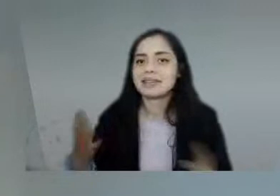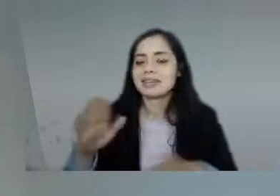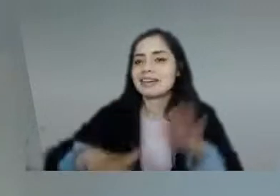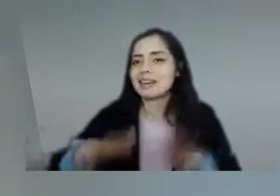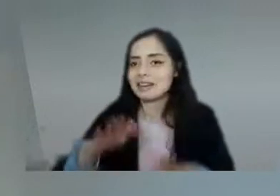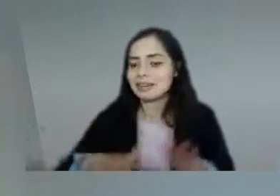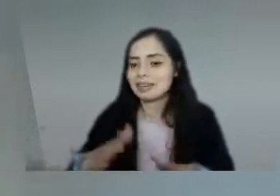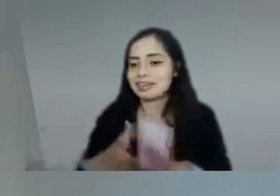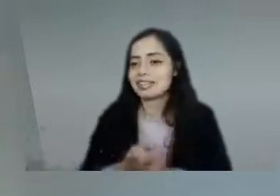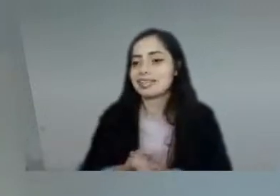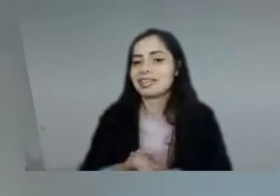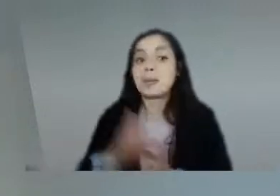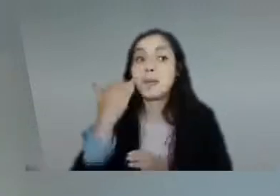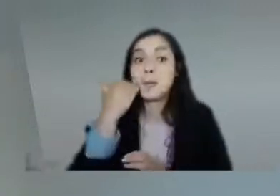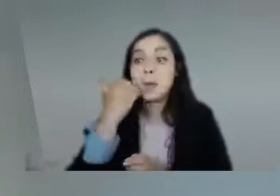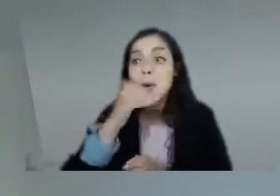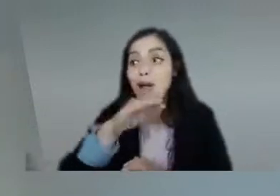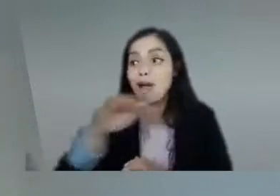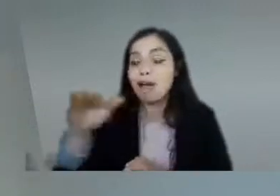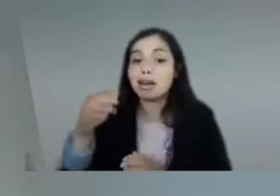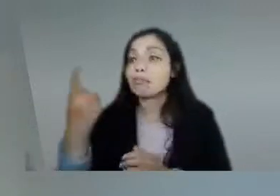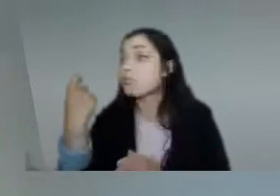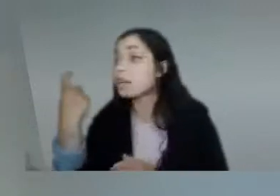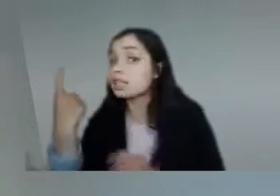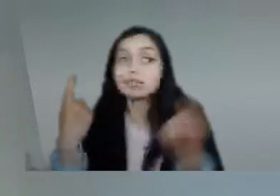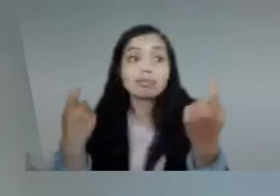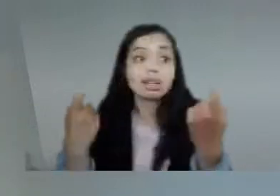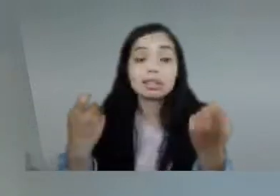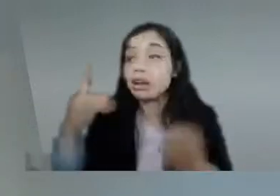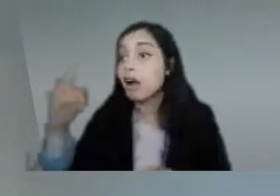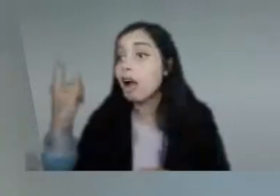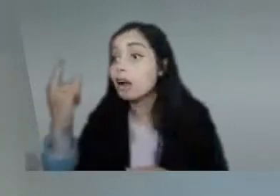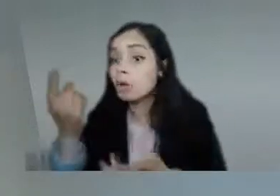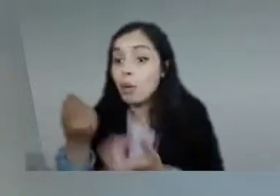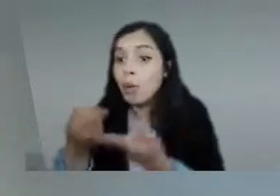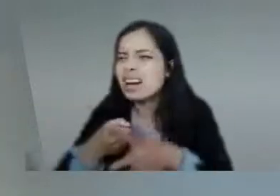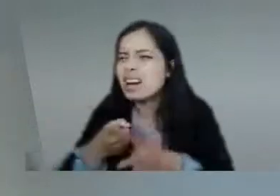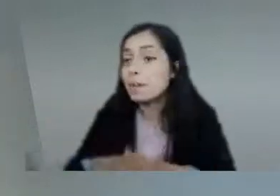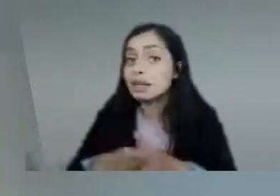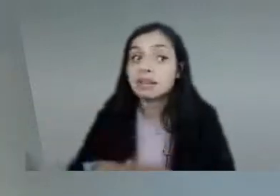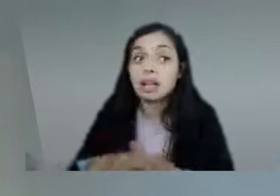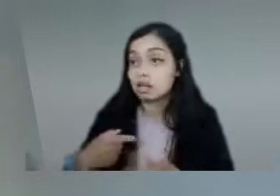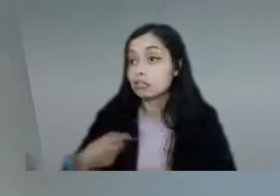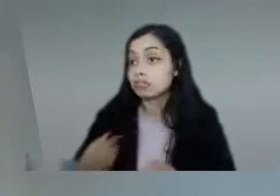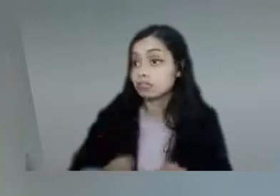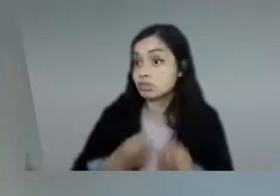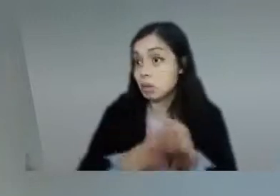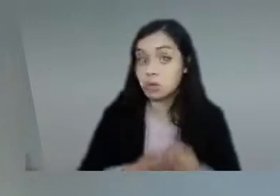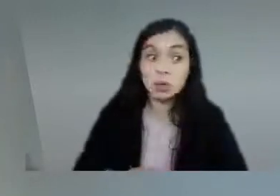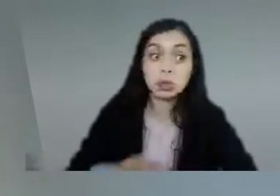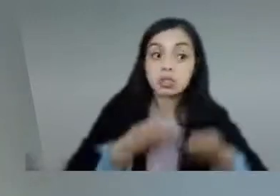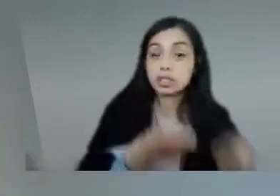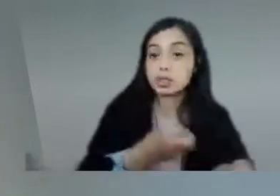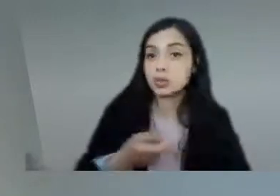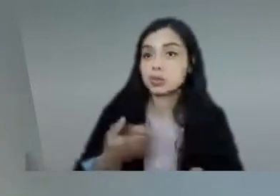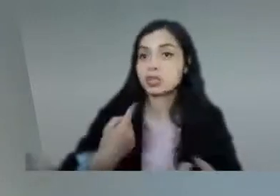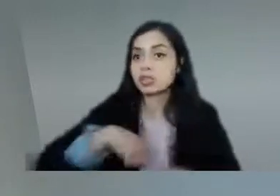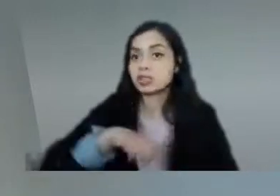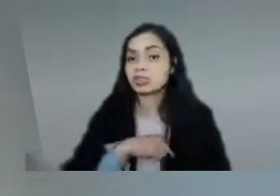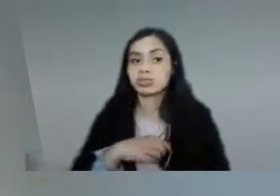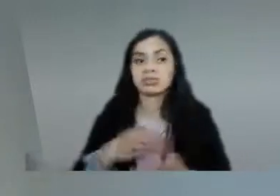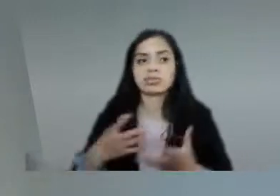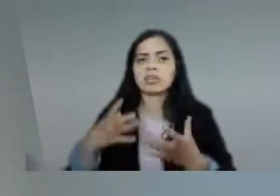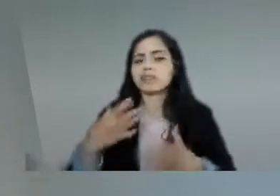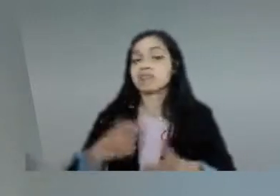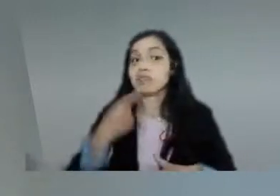como que era tanta la conexión y como la comunicación corporal, que ya como que